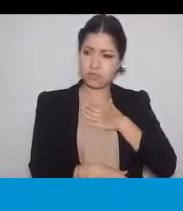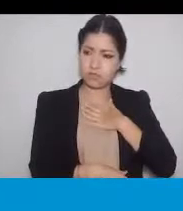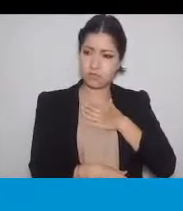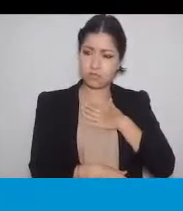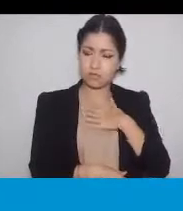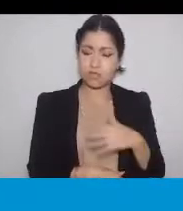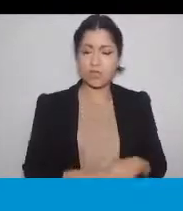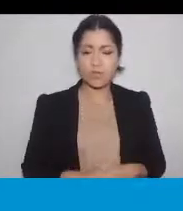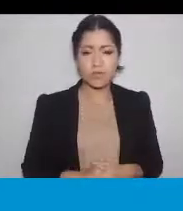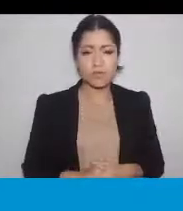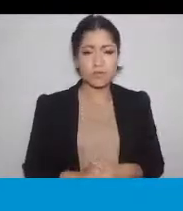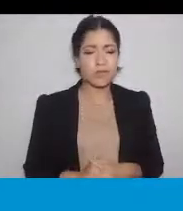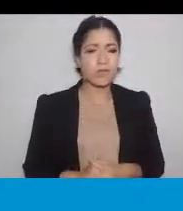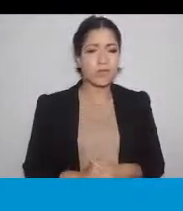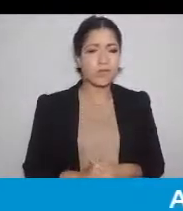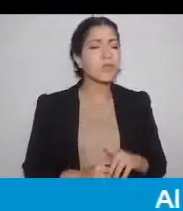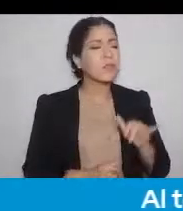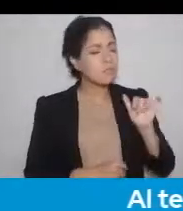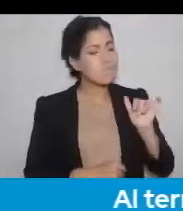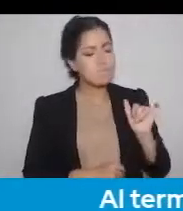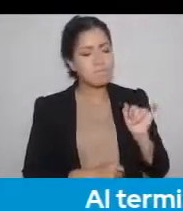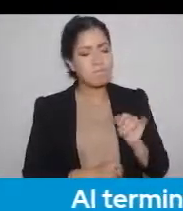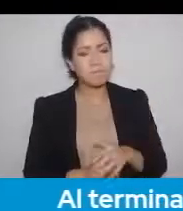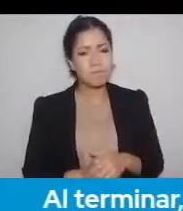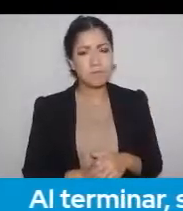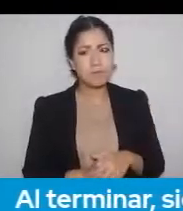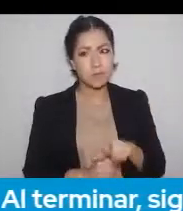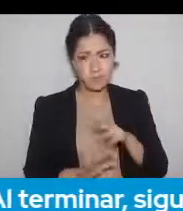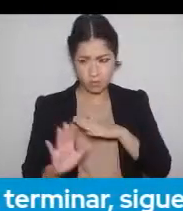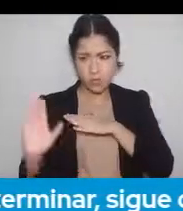Sí. ¿Me lo prometes?